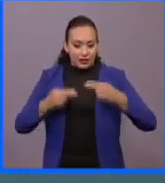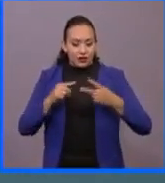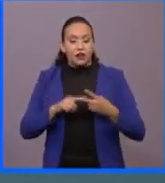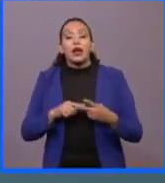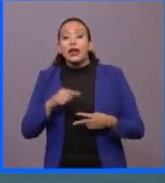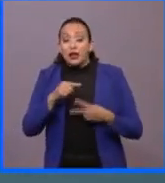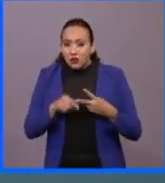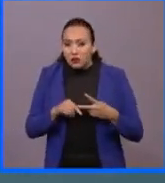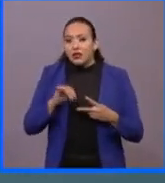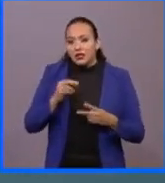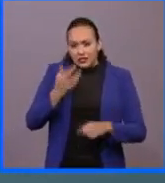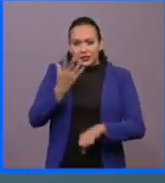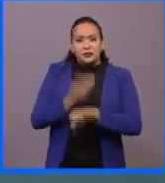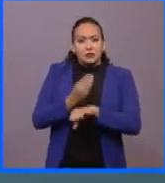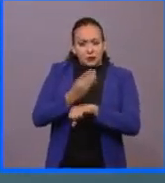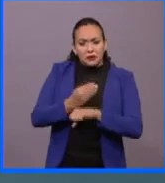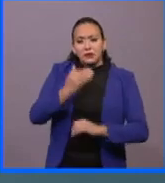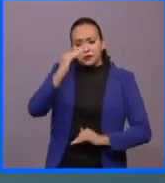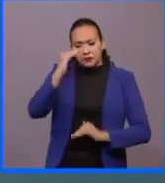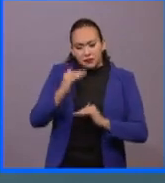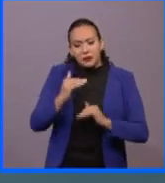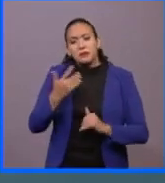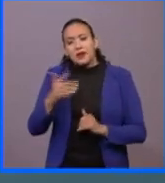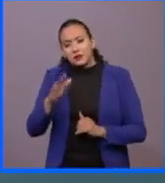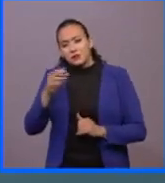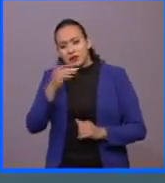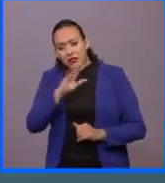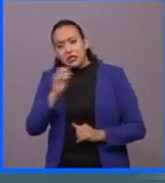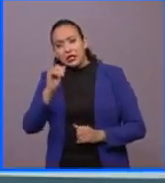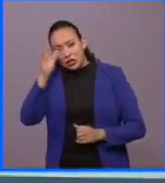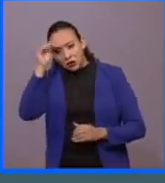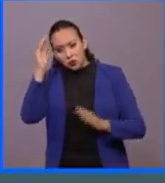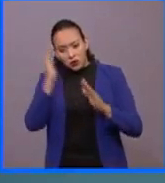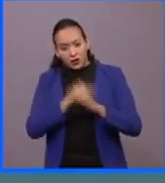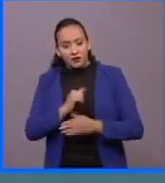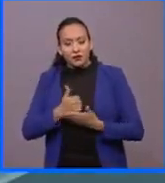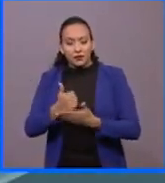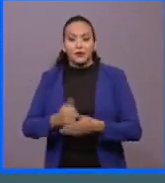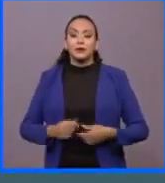se ha logrado una solución con acuerdo en poco más de 500.